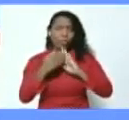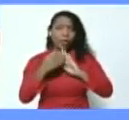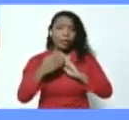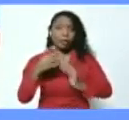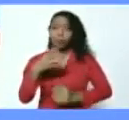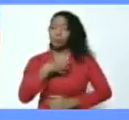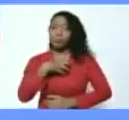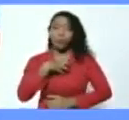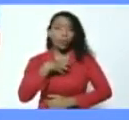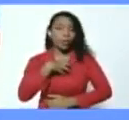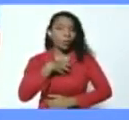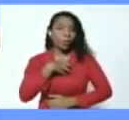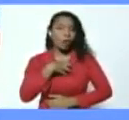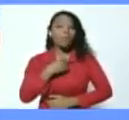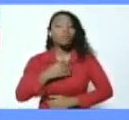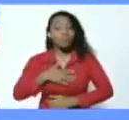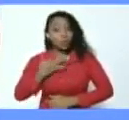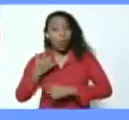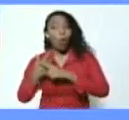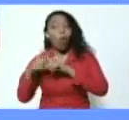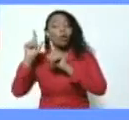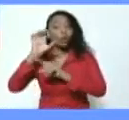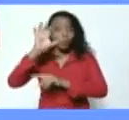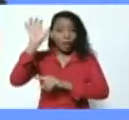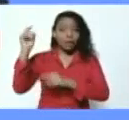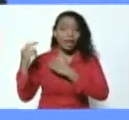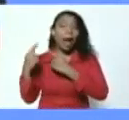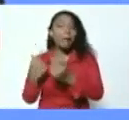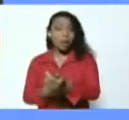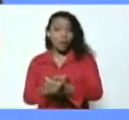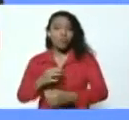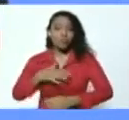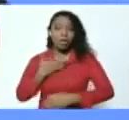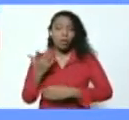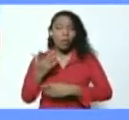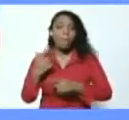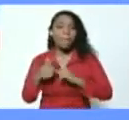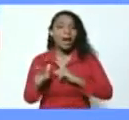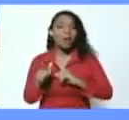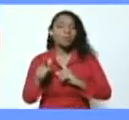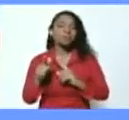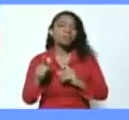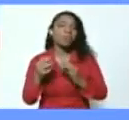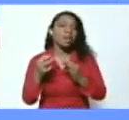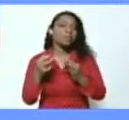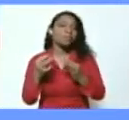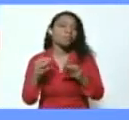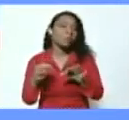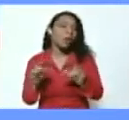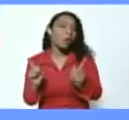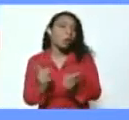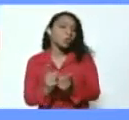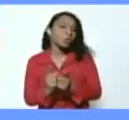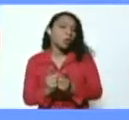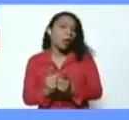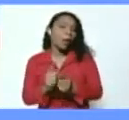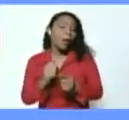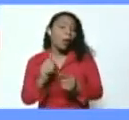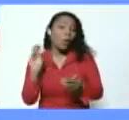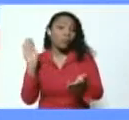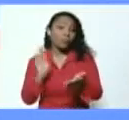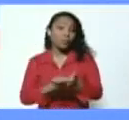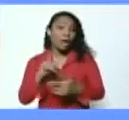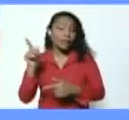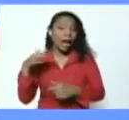podido. Pudieron en otros países hermanos, pero circunstancialmente. Lo que aplicaron en Argentina,